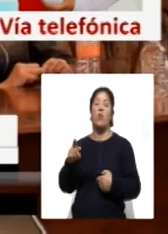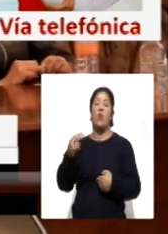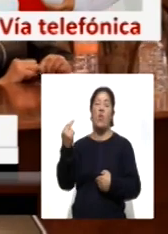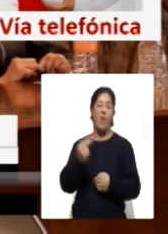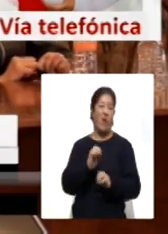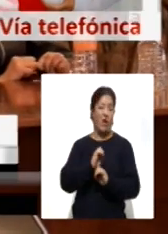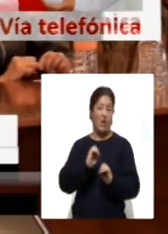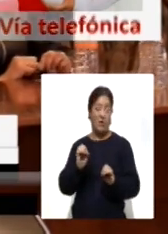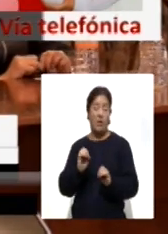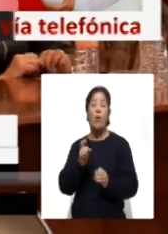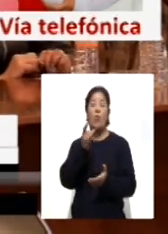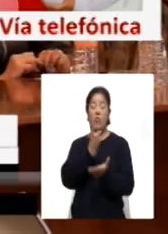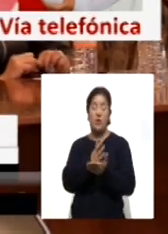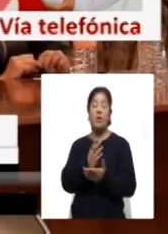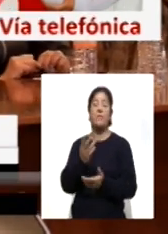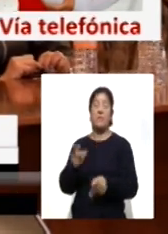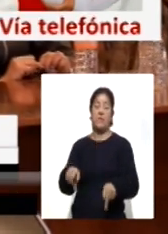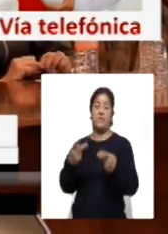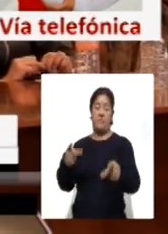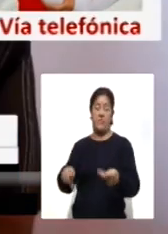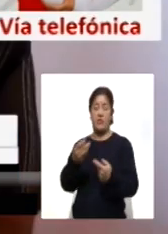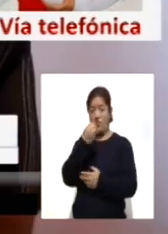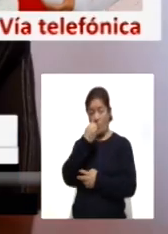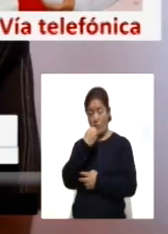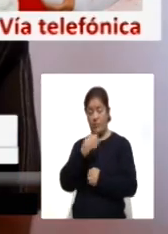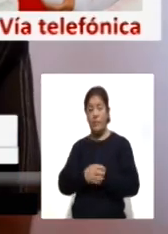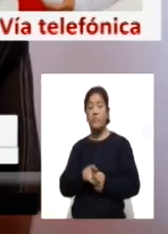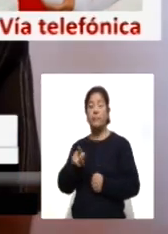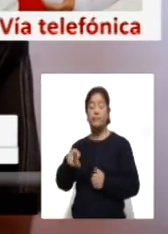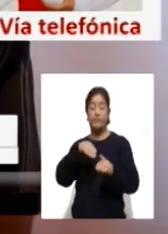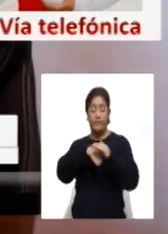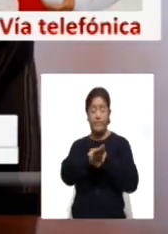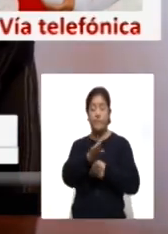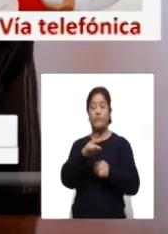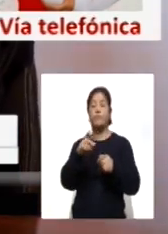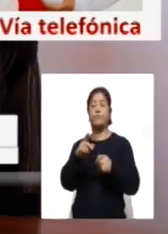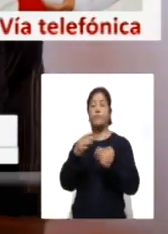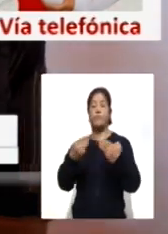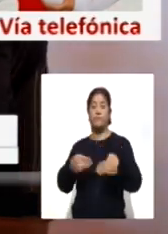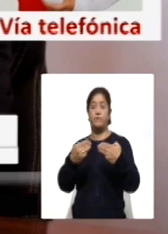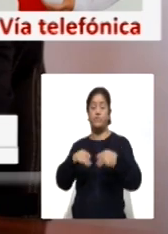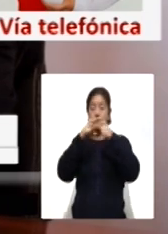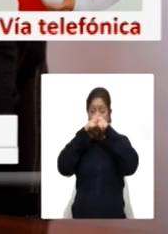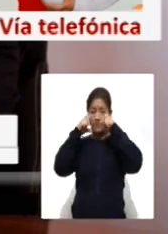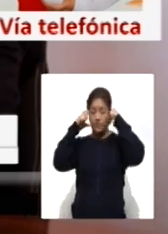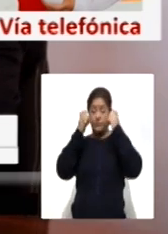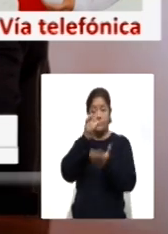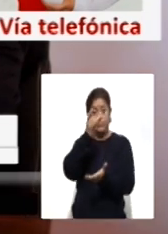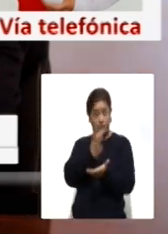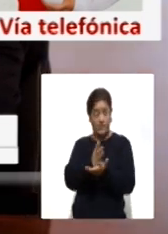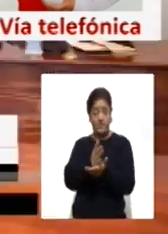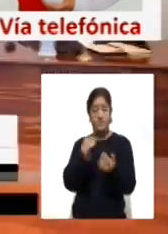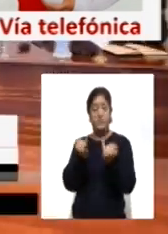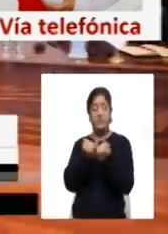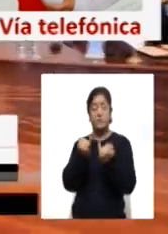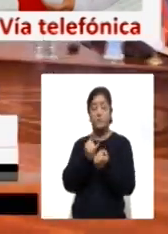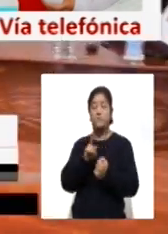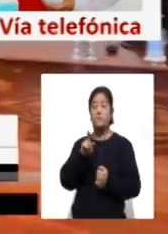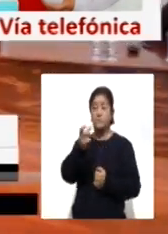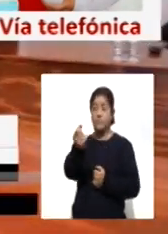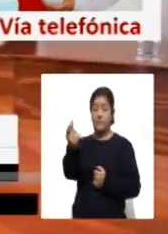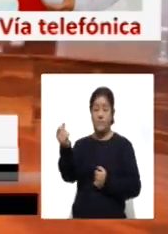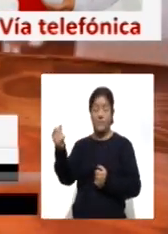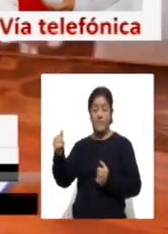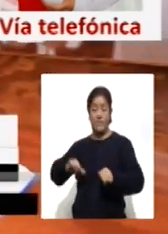venta de perecederos. El acceso a tianguis solo con cubrebocas a través de filtros sanitarios y la suspensión de actividades no esenciales